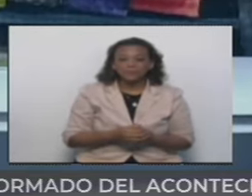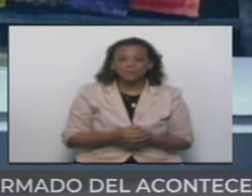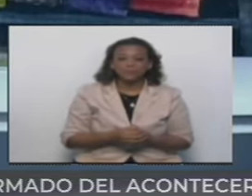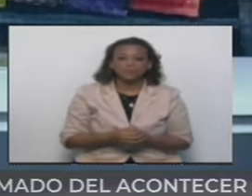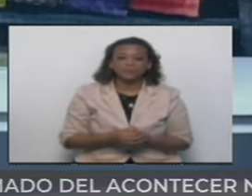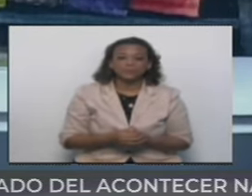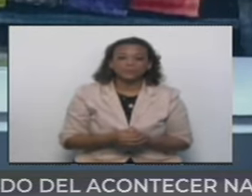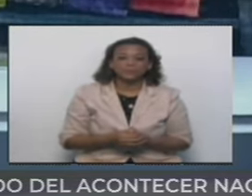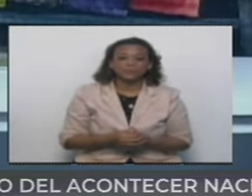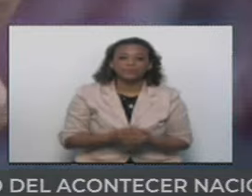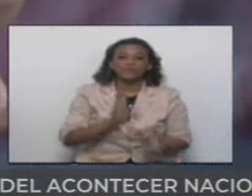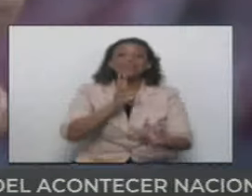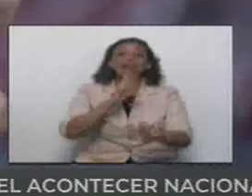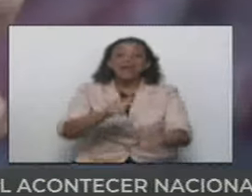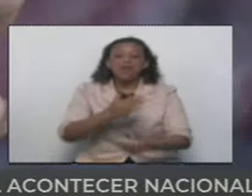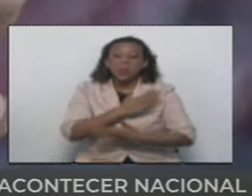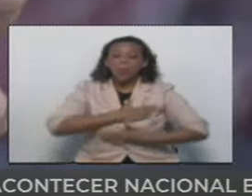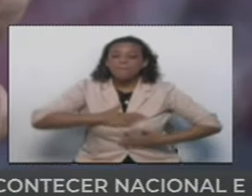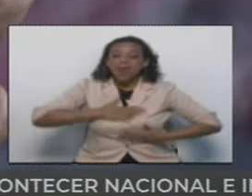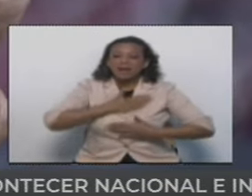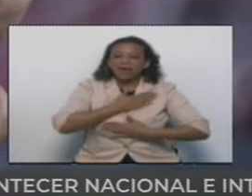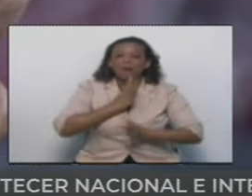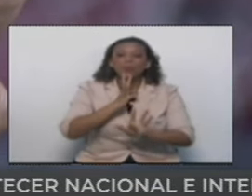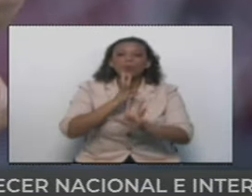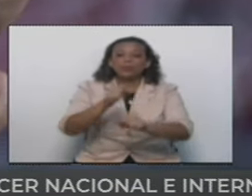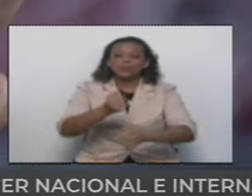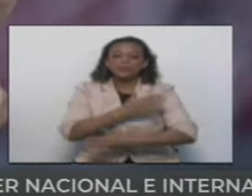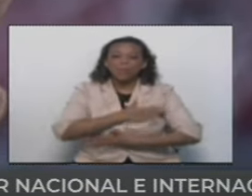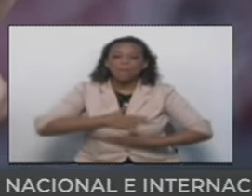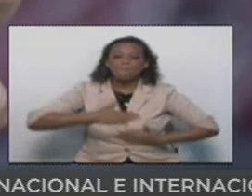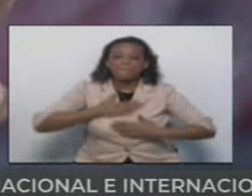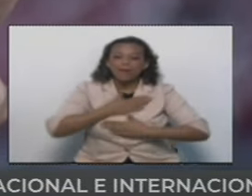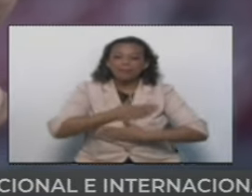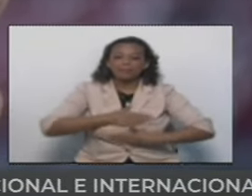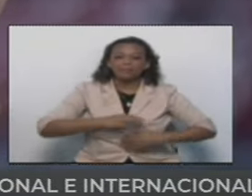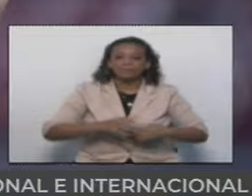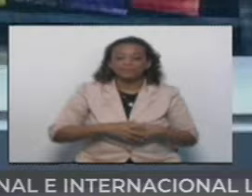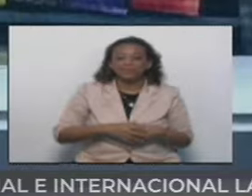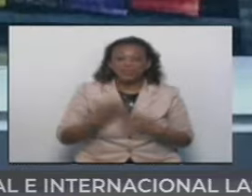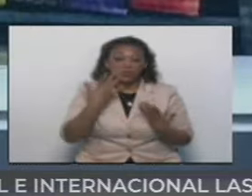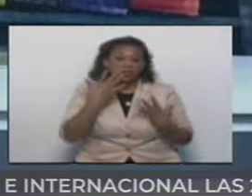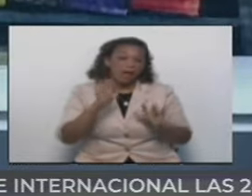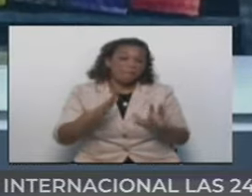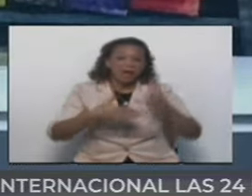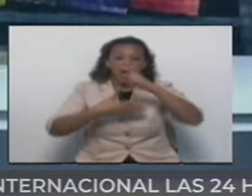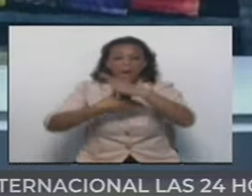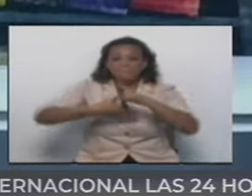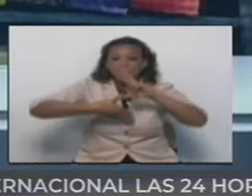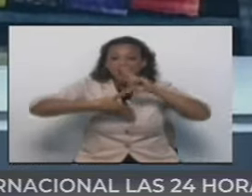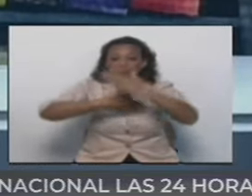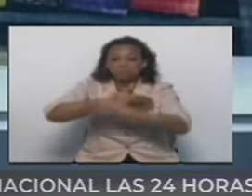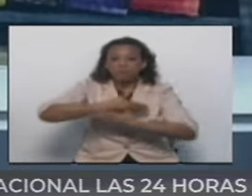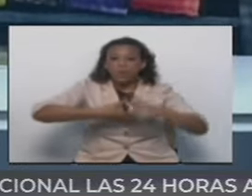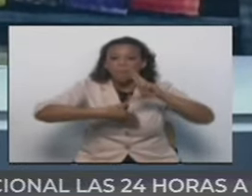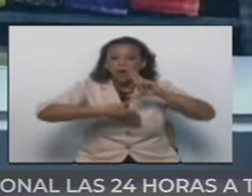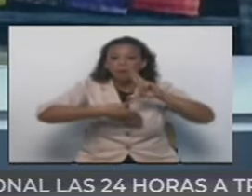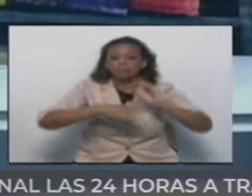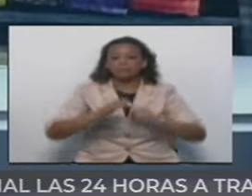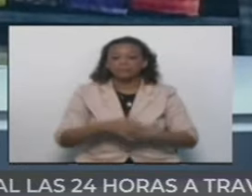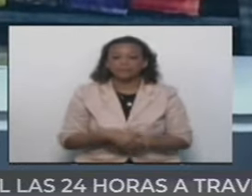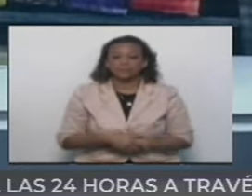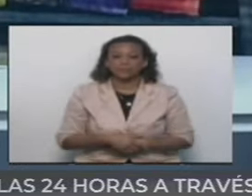¿Ah? Narrar es un placer. ¿Ah? Eso que llaman Iberoamérica. Serán nuestras